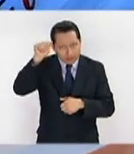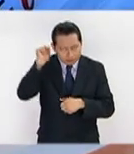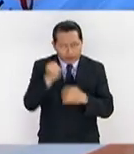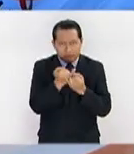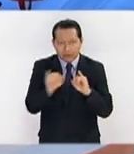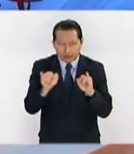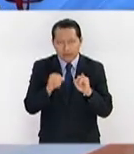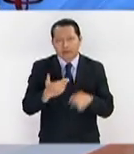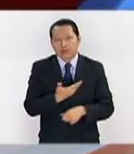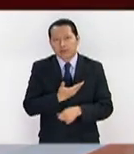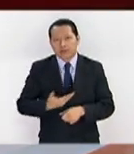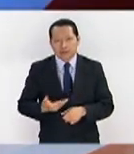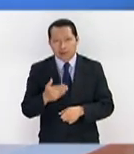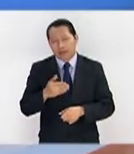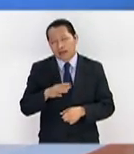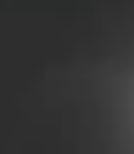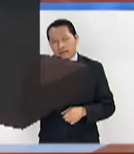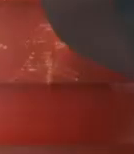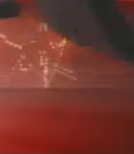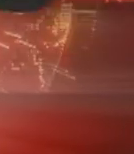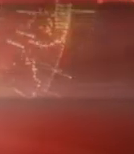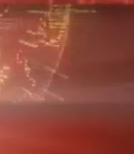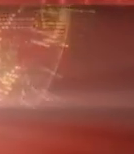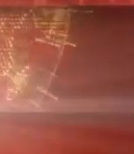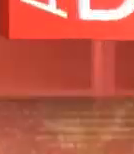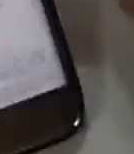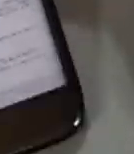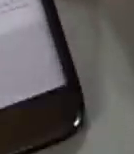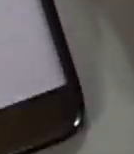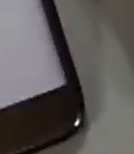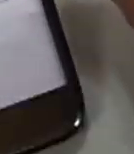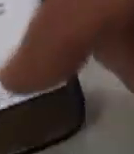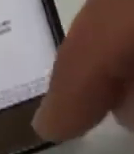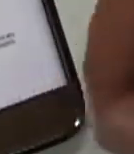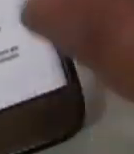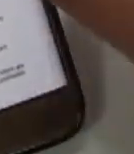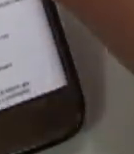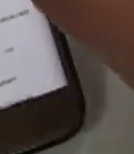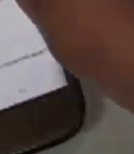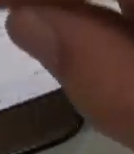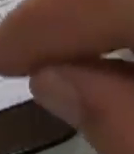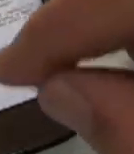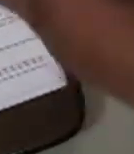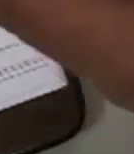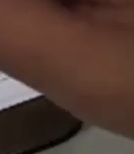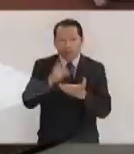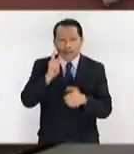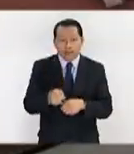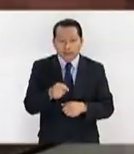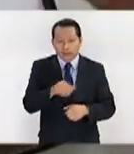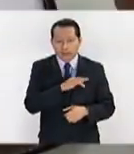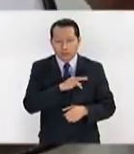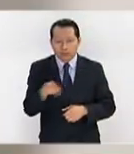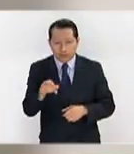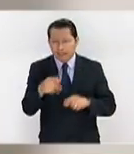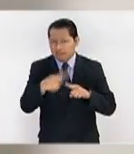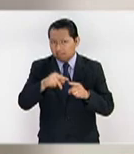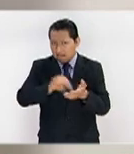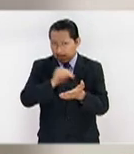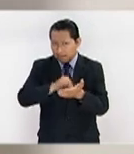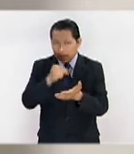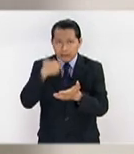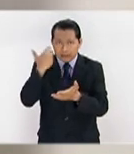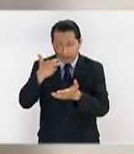a la presidencia de la República. La recolección de apoyos ciudadanos, es decir, las firmas de quienes